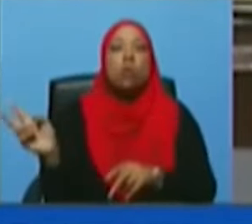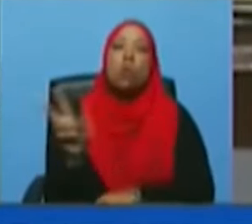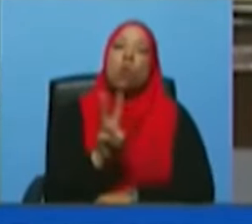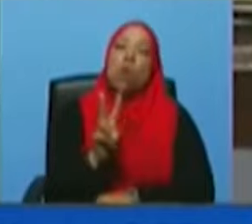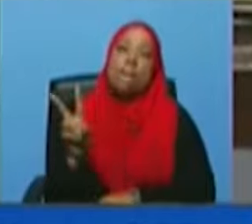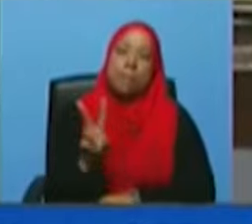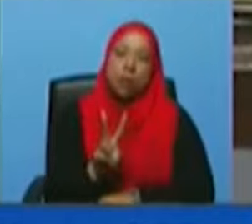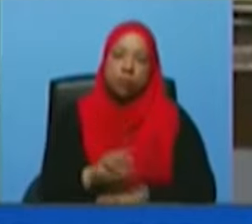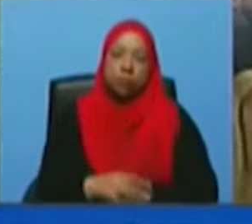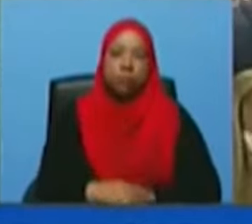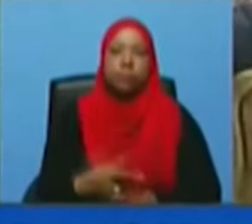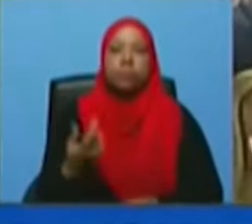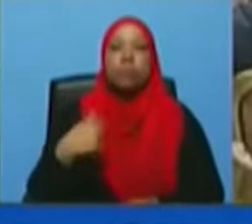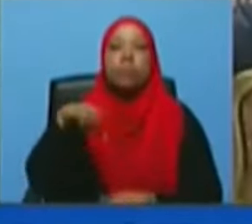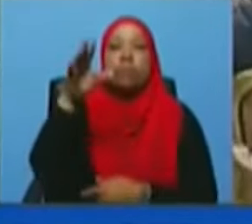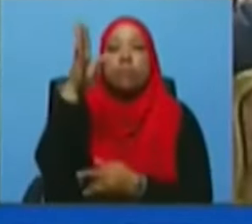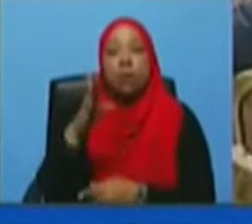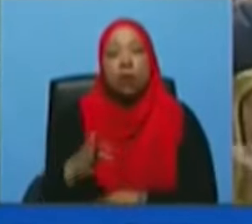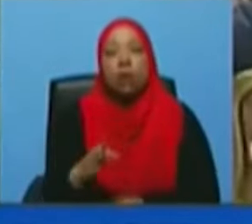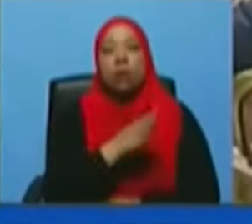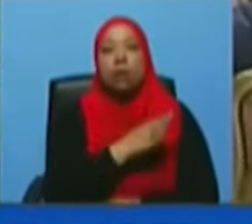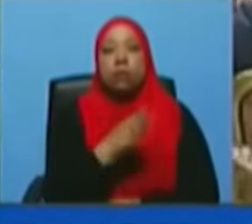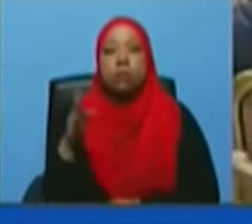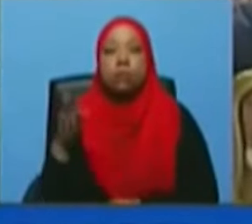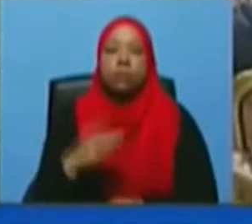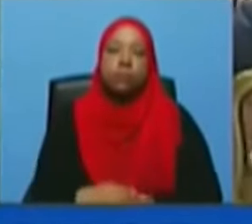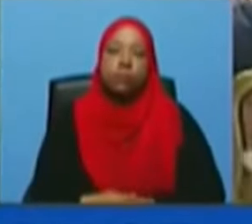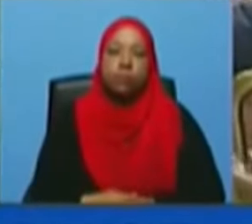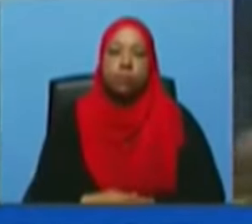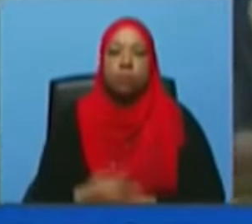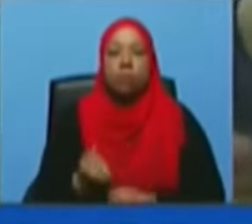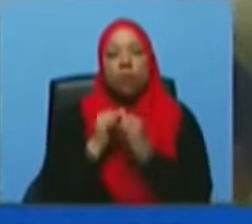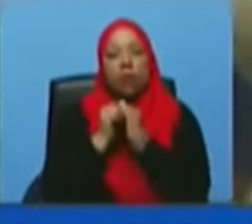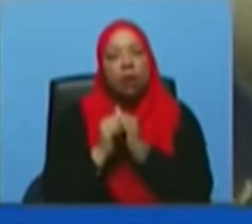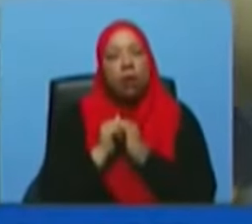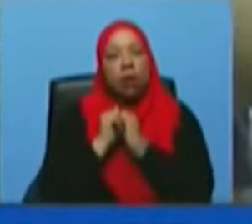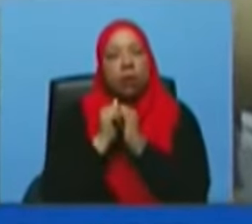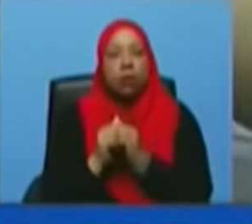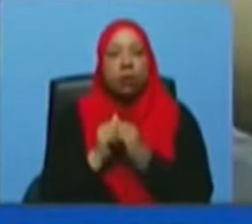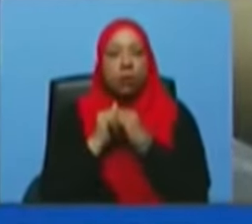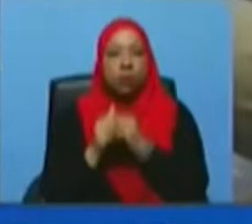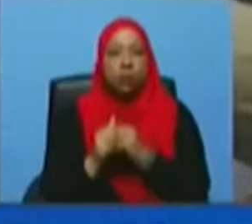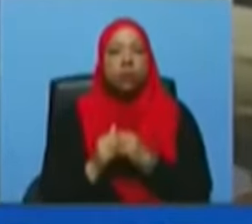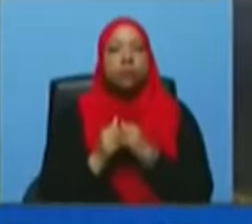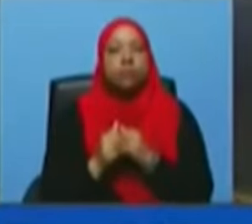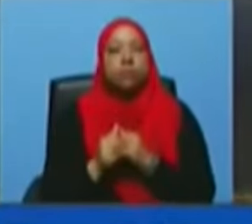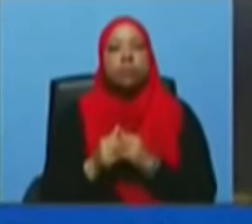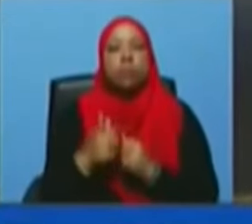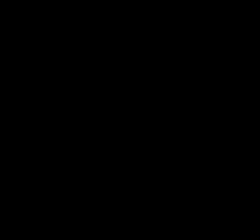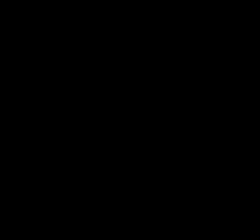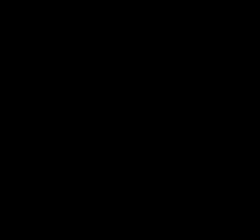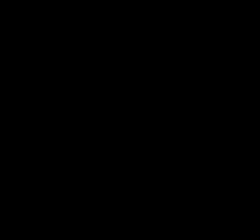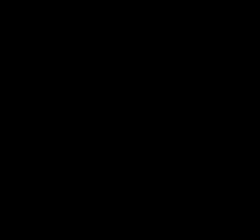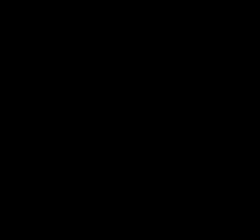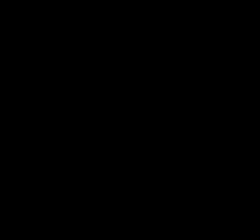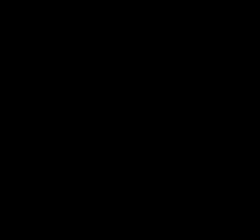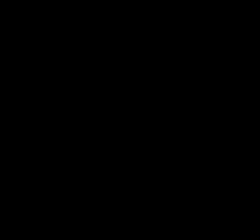paz bendecida y pidamos i